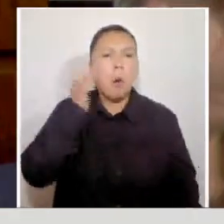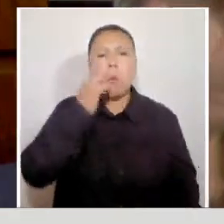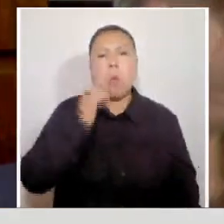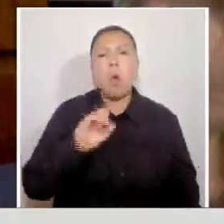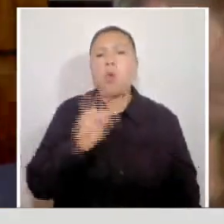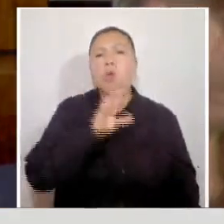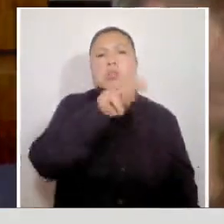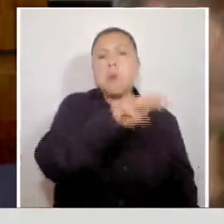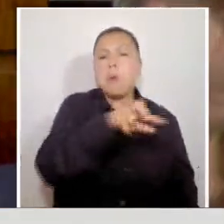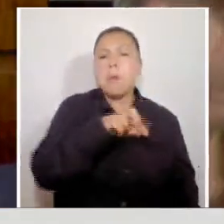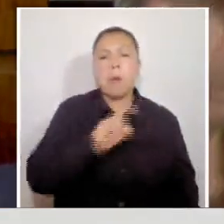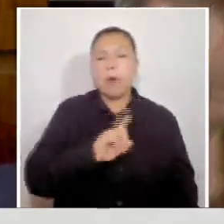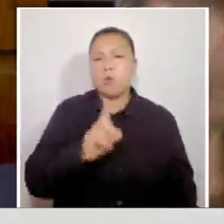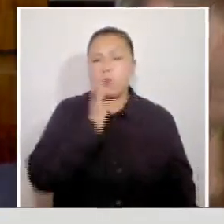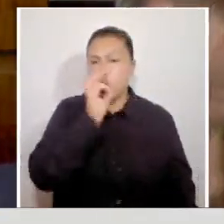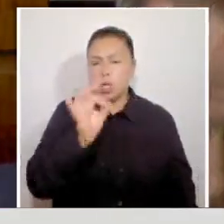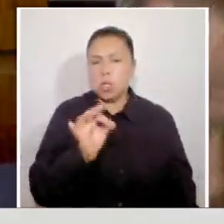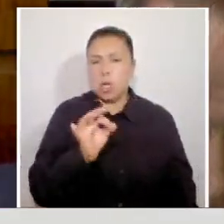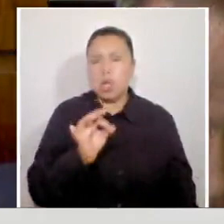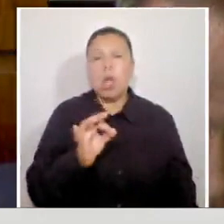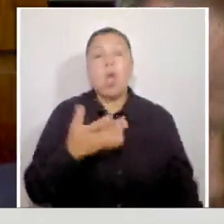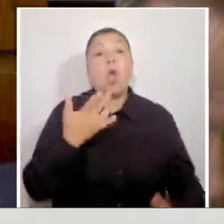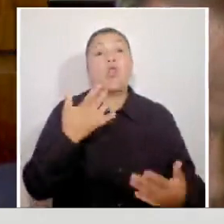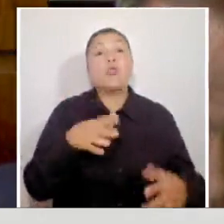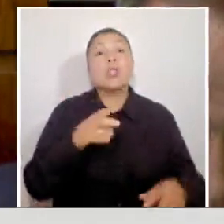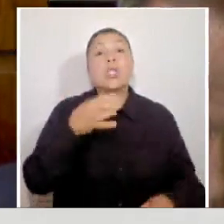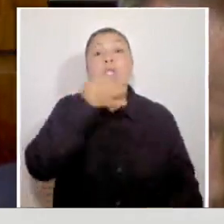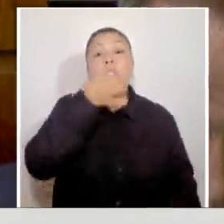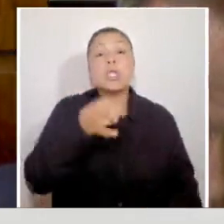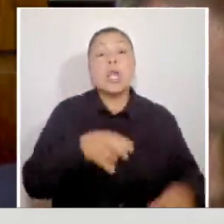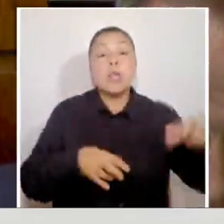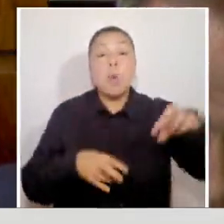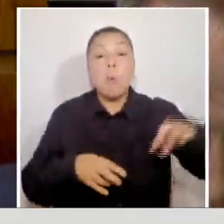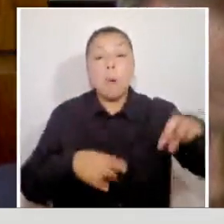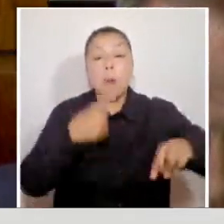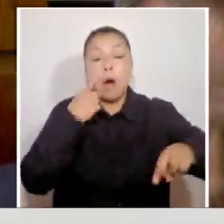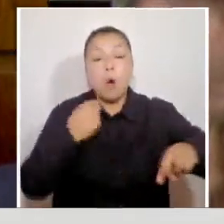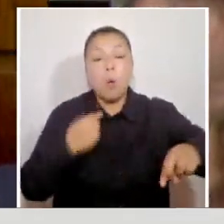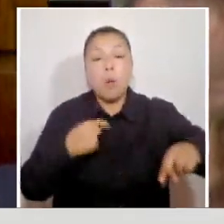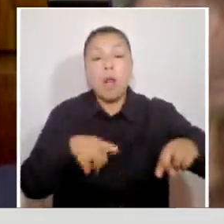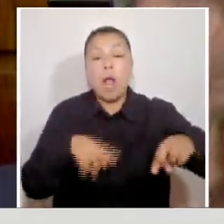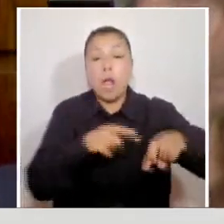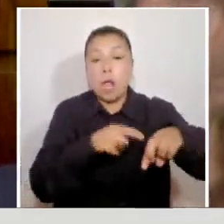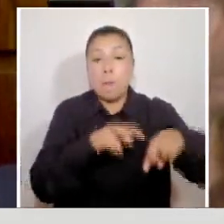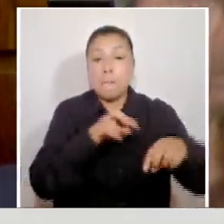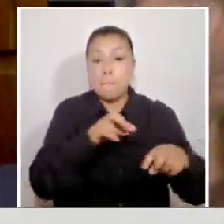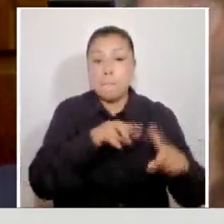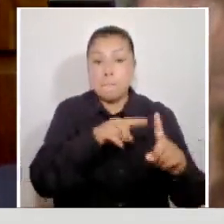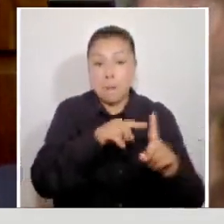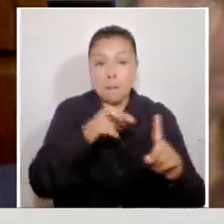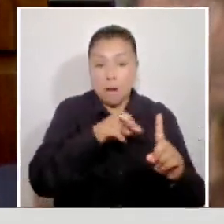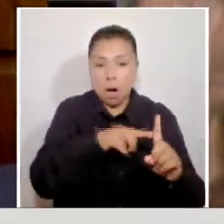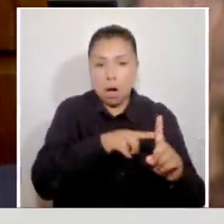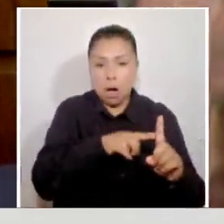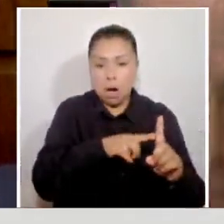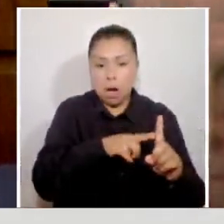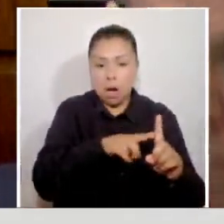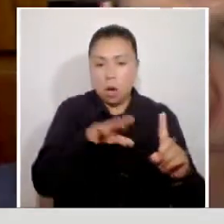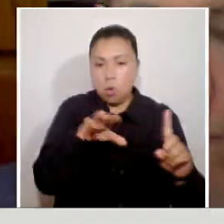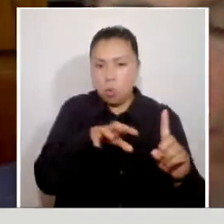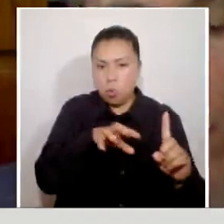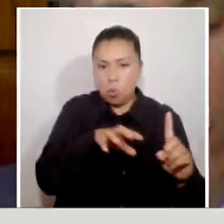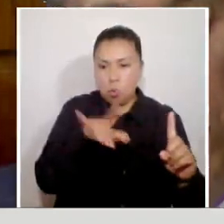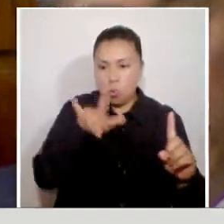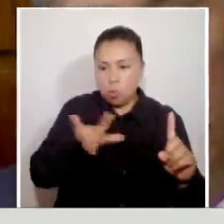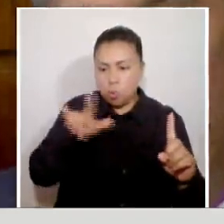papás sino que habla de un padre que utiliza la posición de padre para